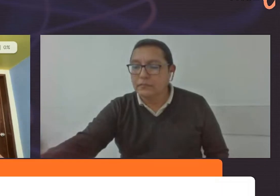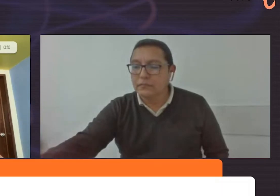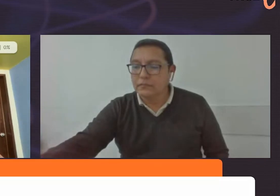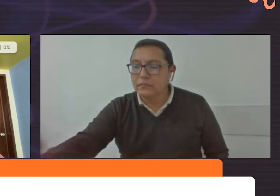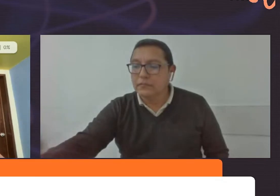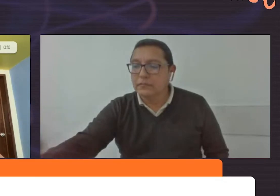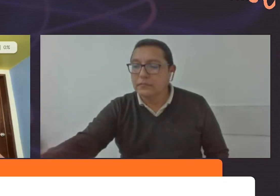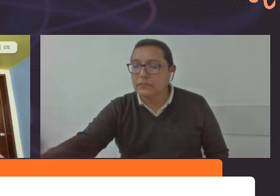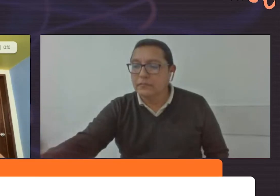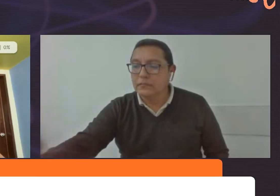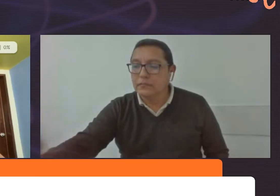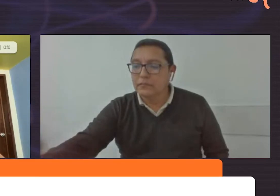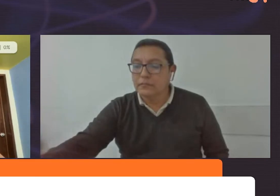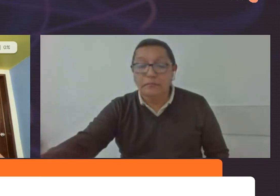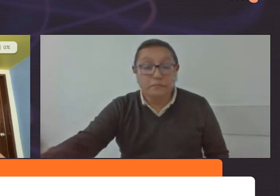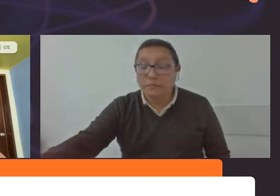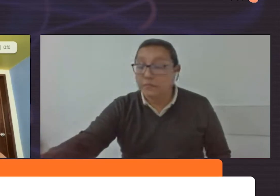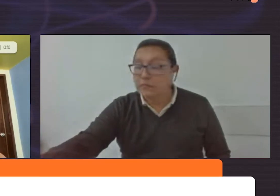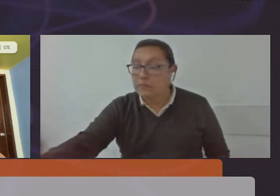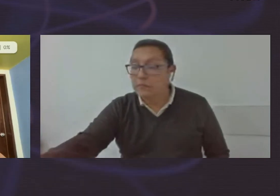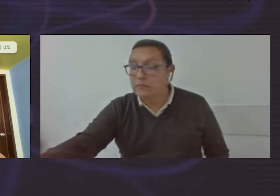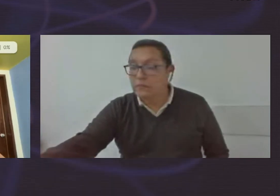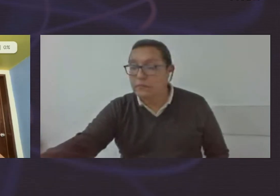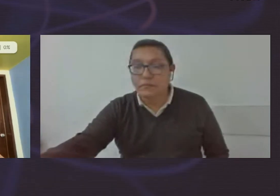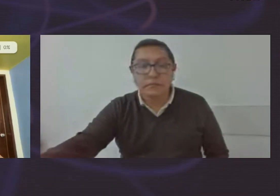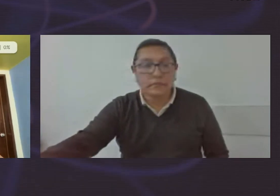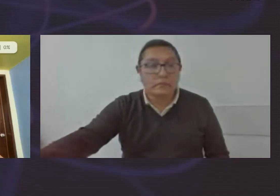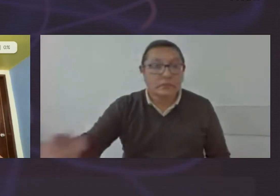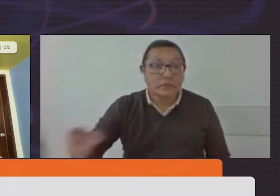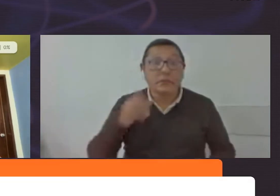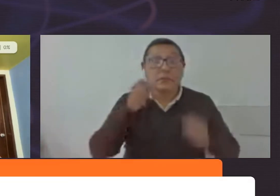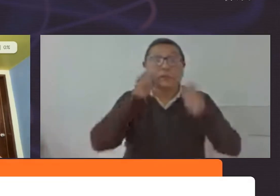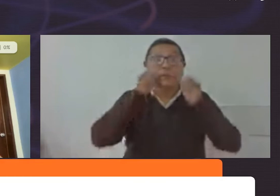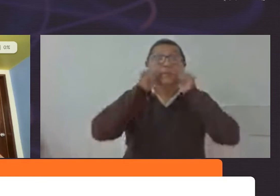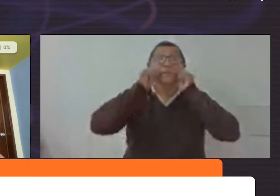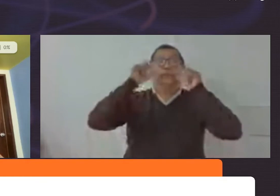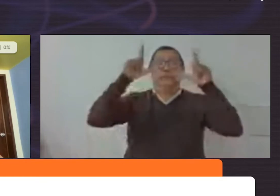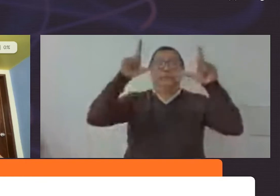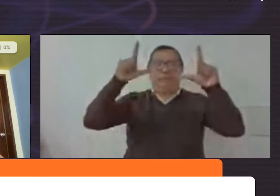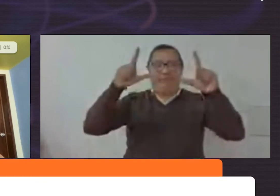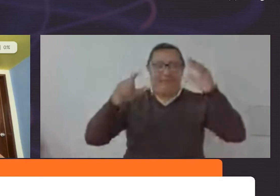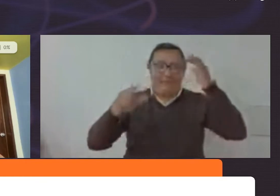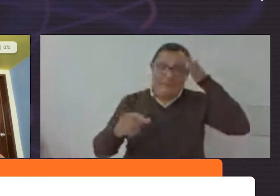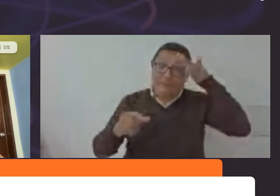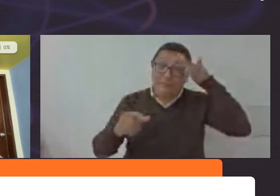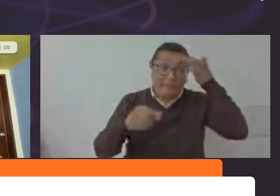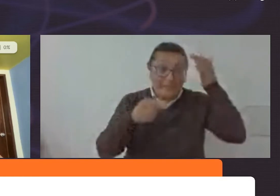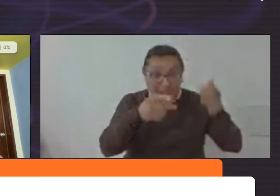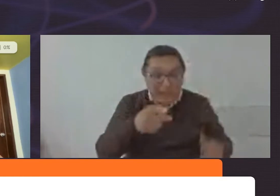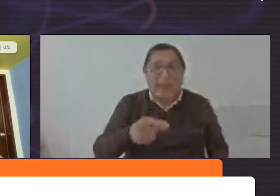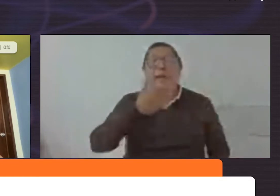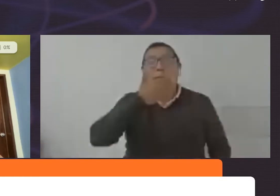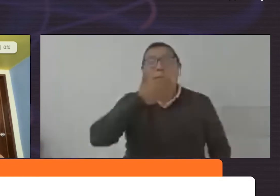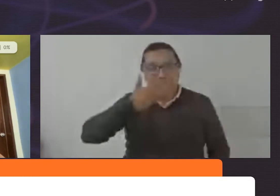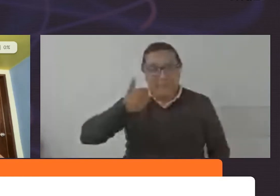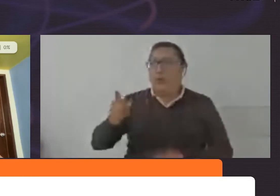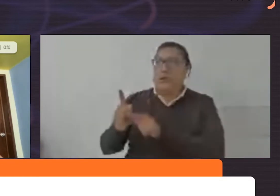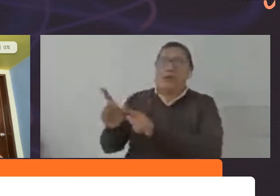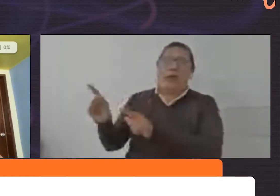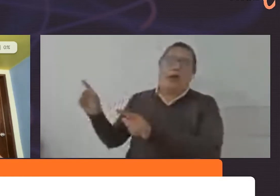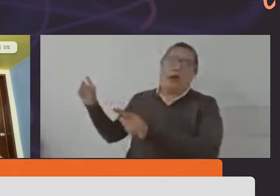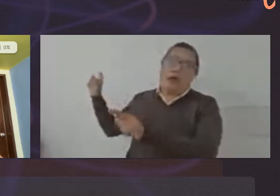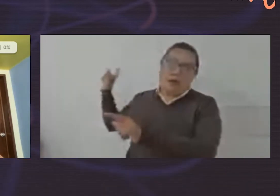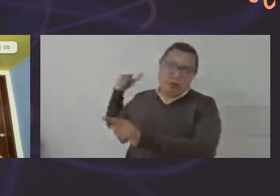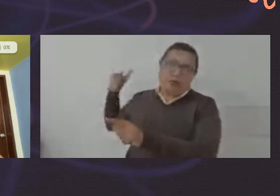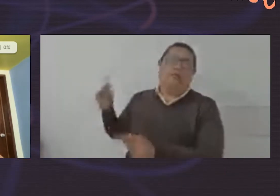Ona puso carita de sorprendida, exactamente, lo que ustedes quieran comentar,